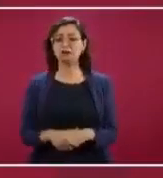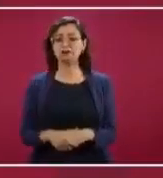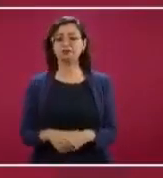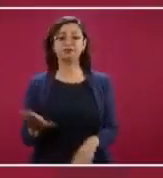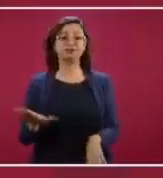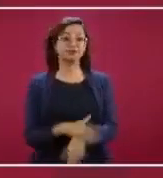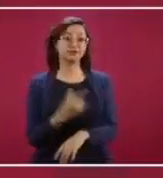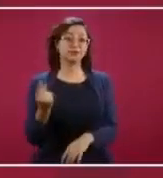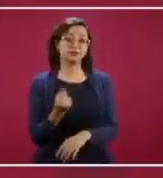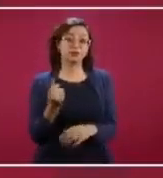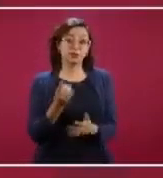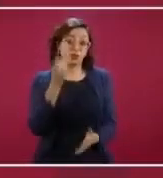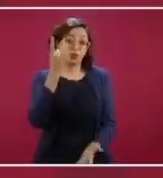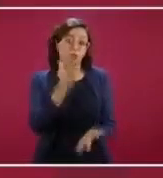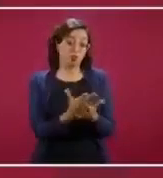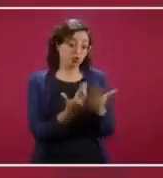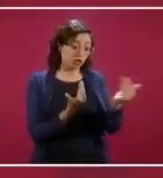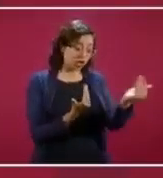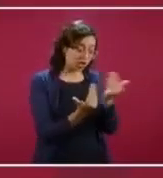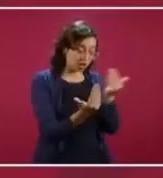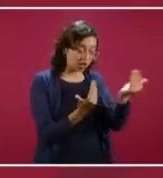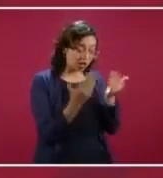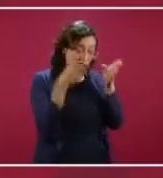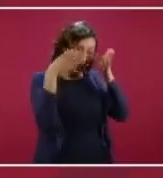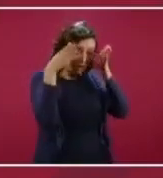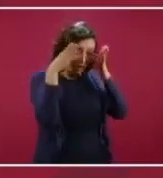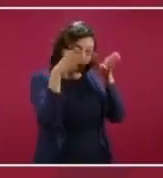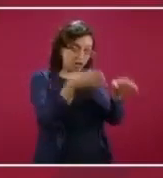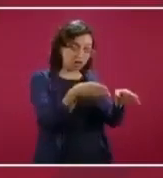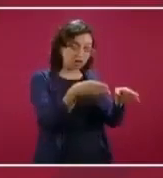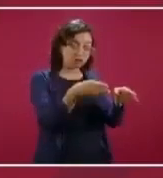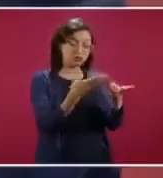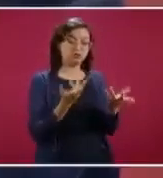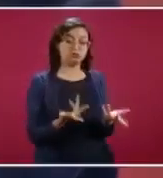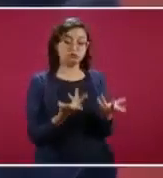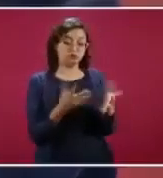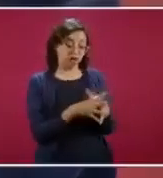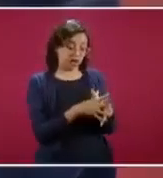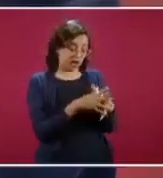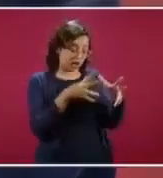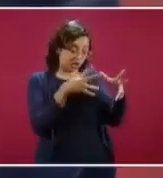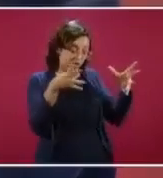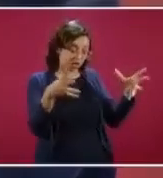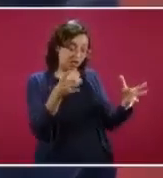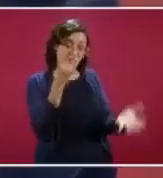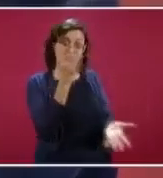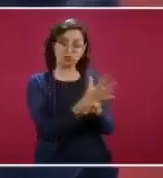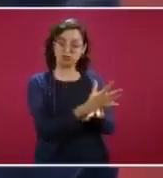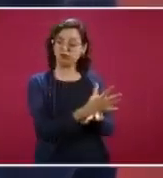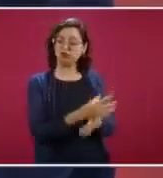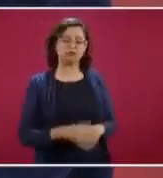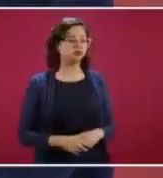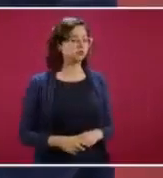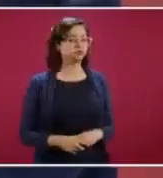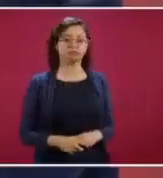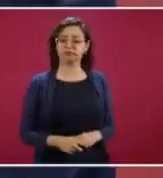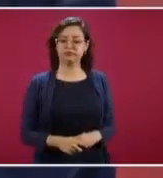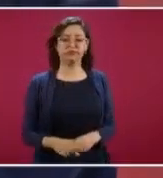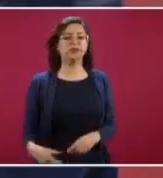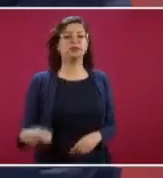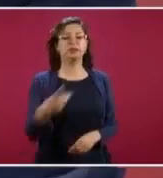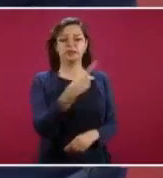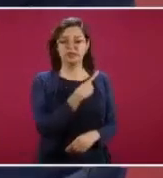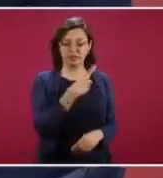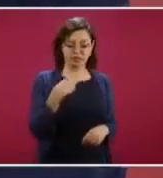medir un parámetro lo que tiene que ver con crecimiento. Hay que tomar en